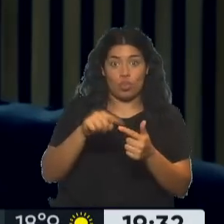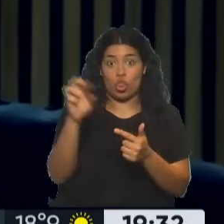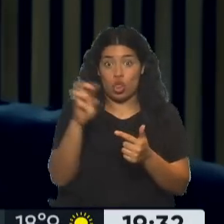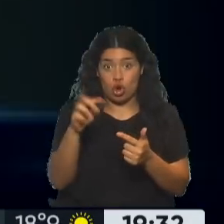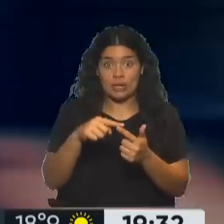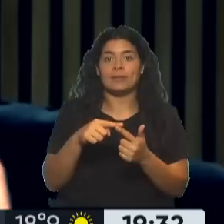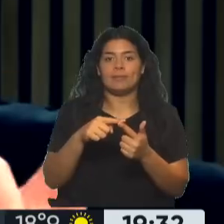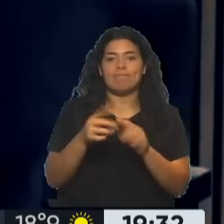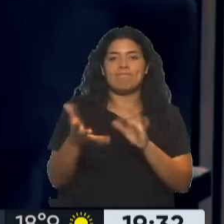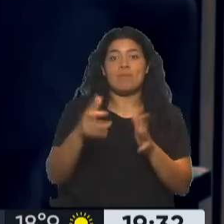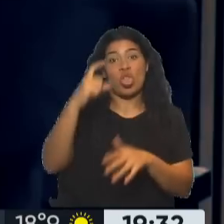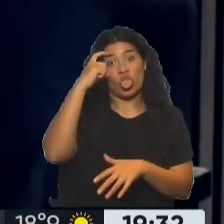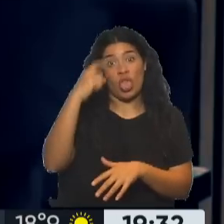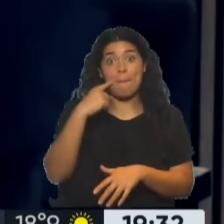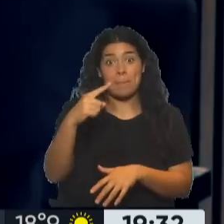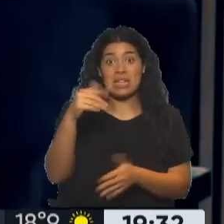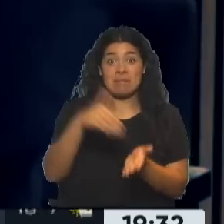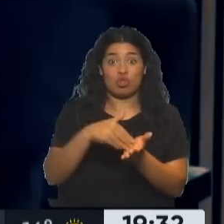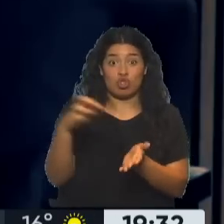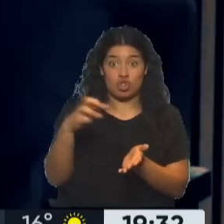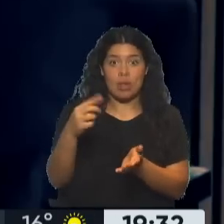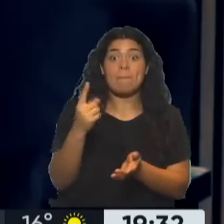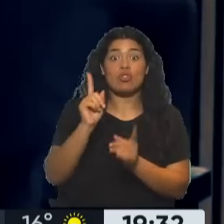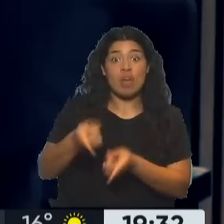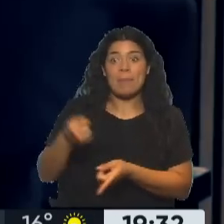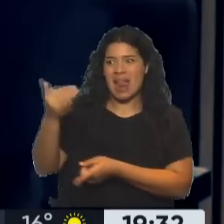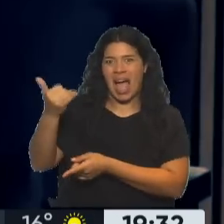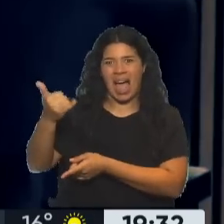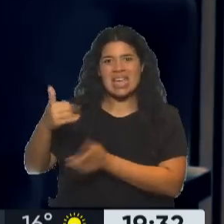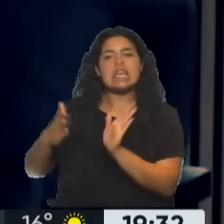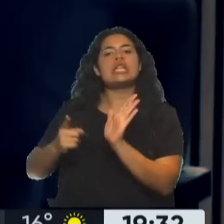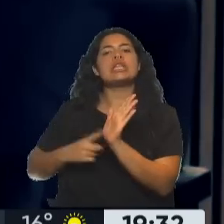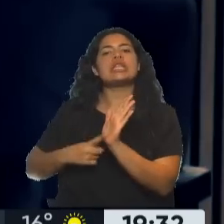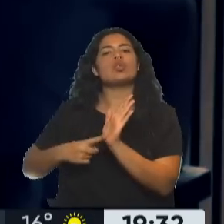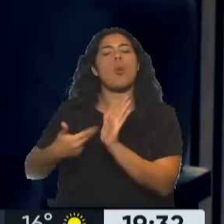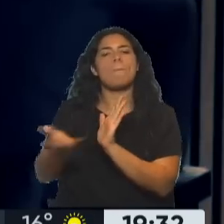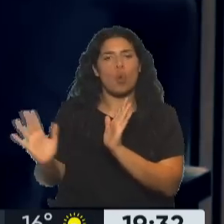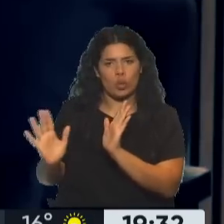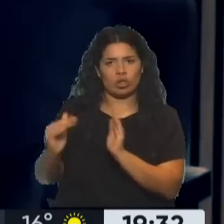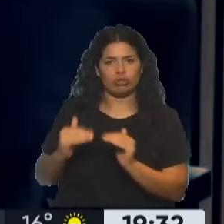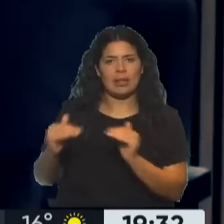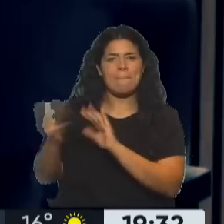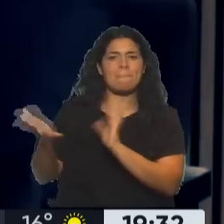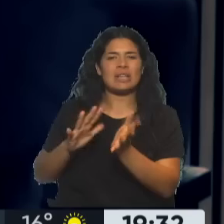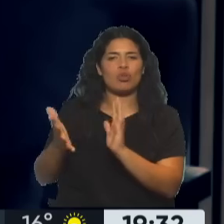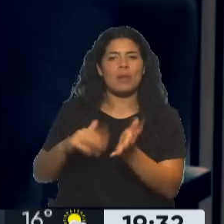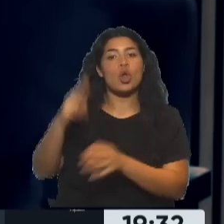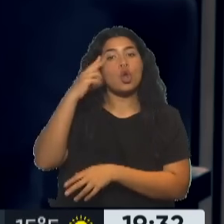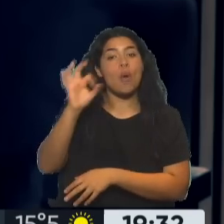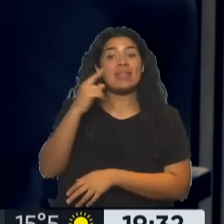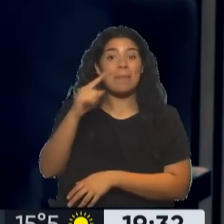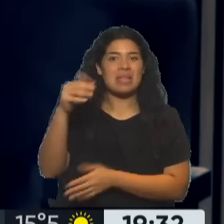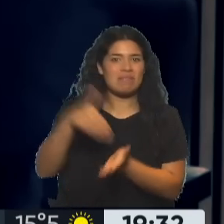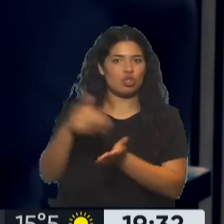los 10.000 millones de dólares. Pero también el Banco Central tiene títulos públicos por el equivalente a 90.000 millones de dólares. Claro, digo, son